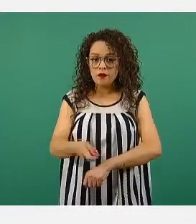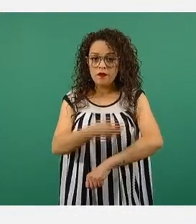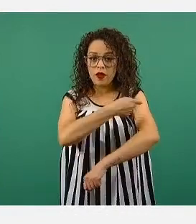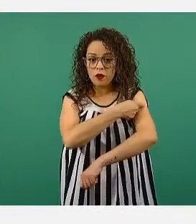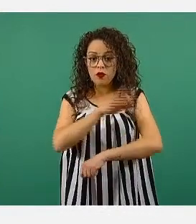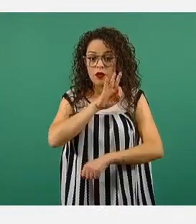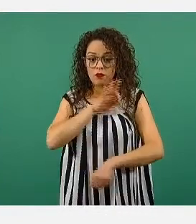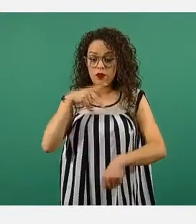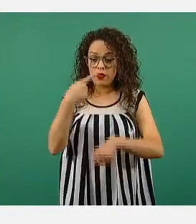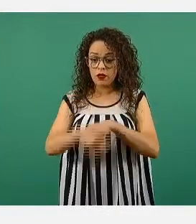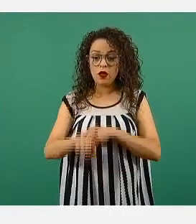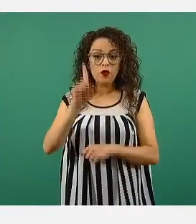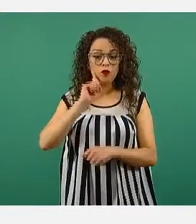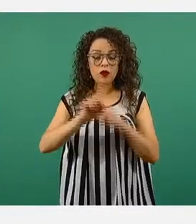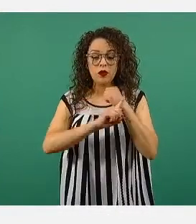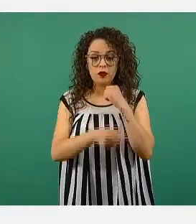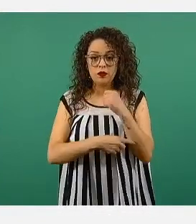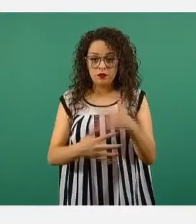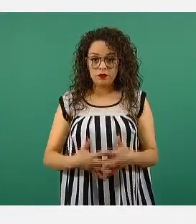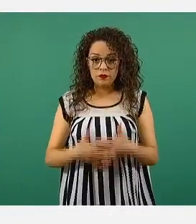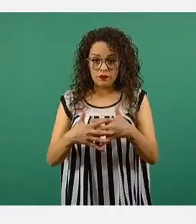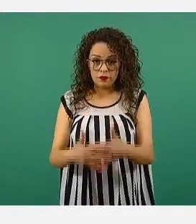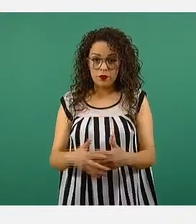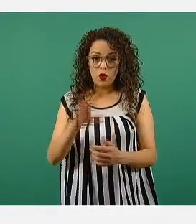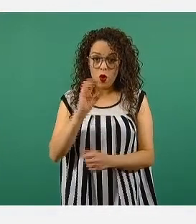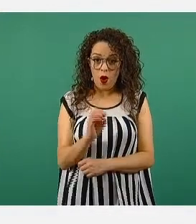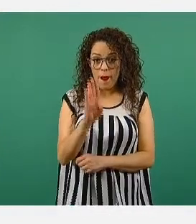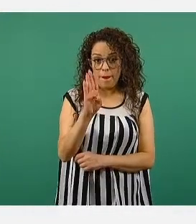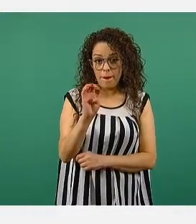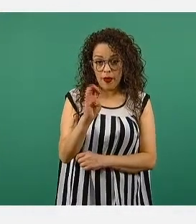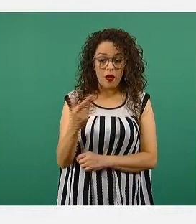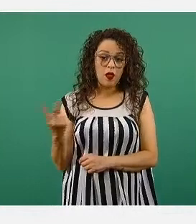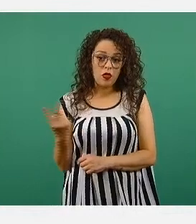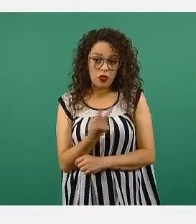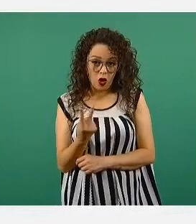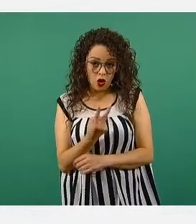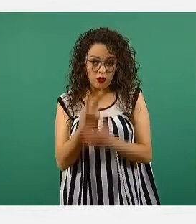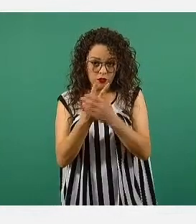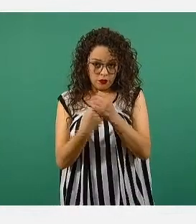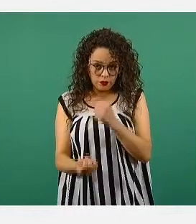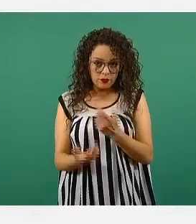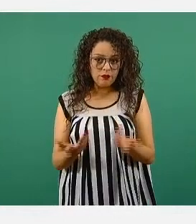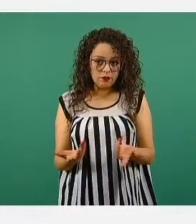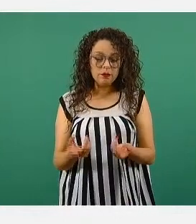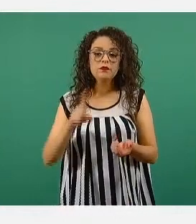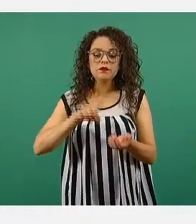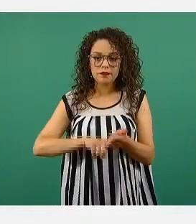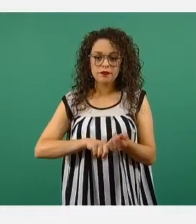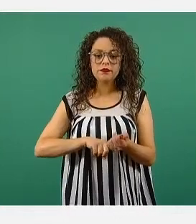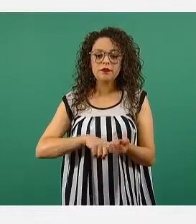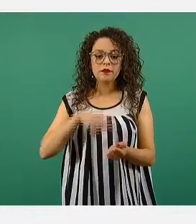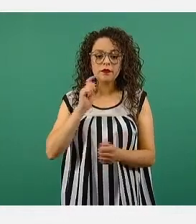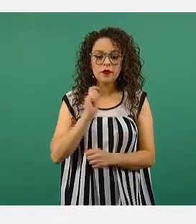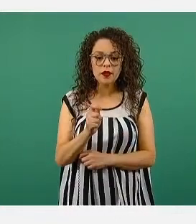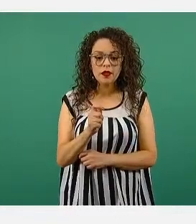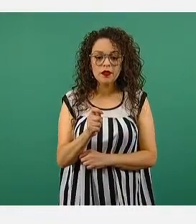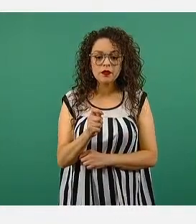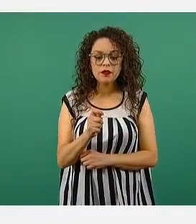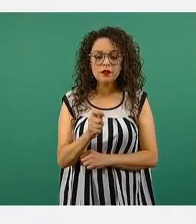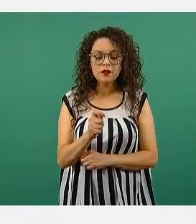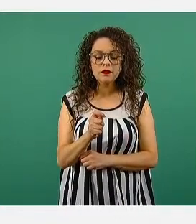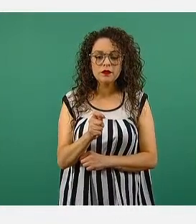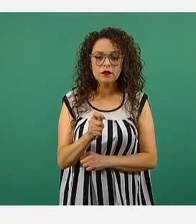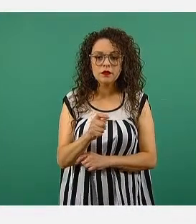la mujer embarazada o al binomio, en este caso también al feto, son las vacunas vivas atenuadas, o sea,